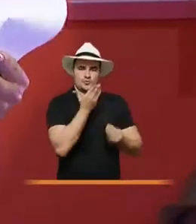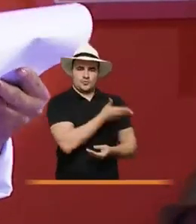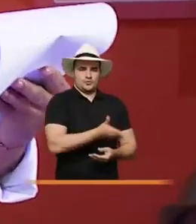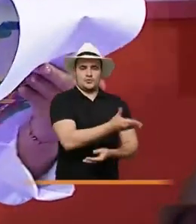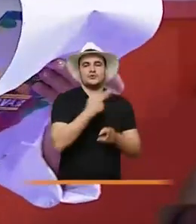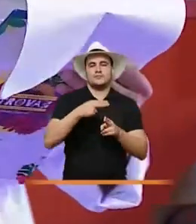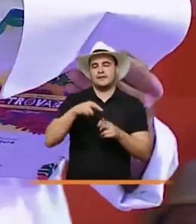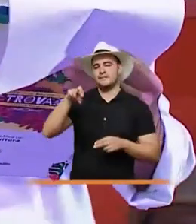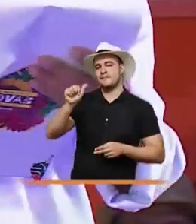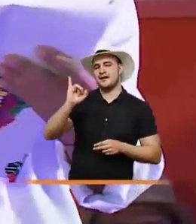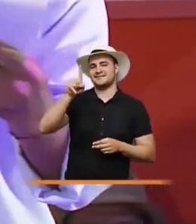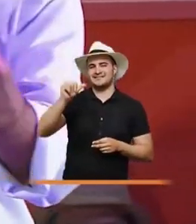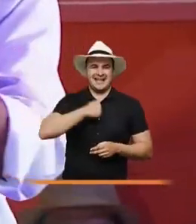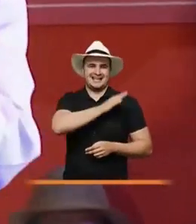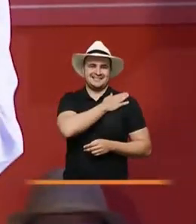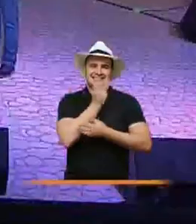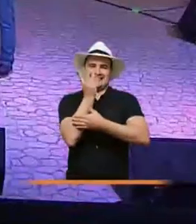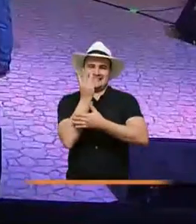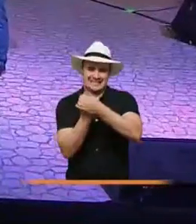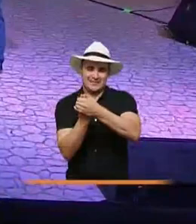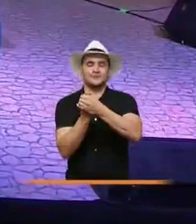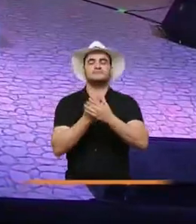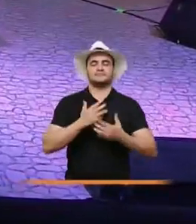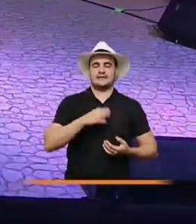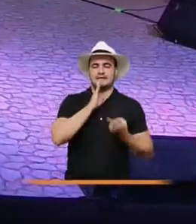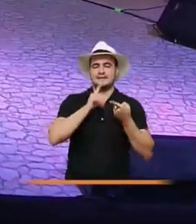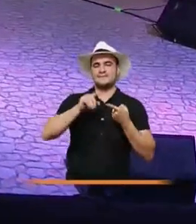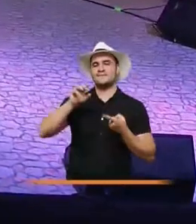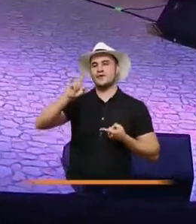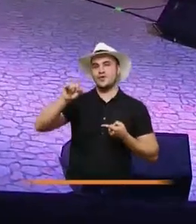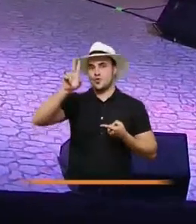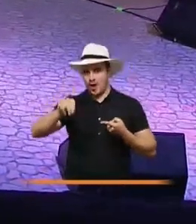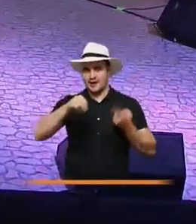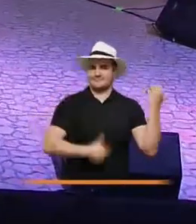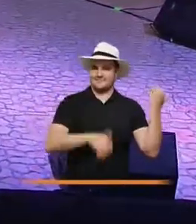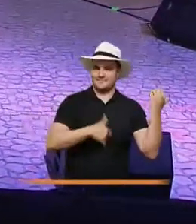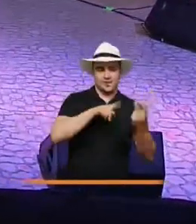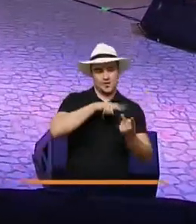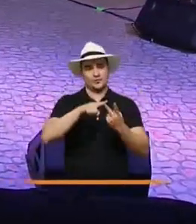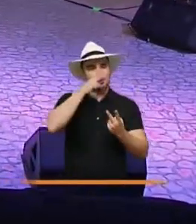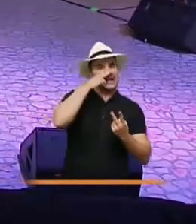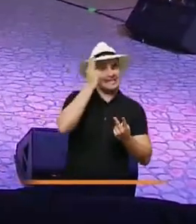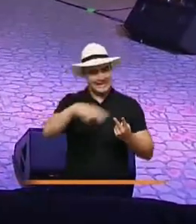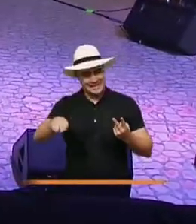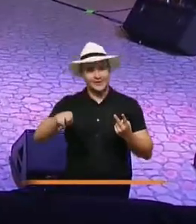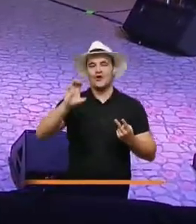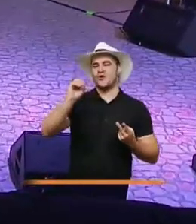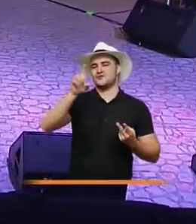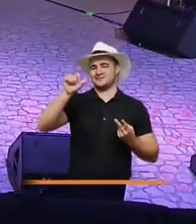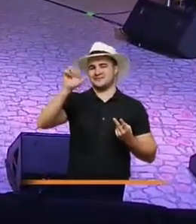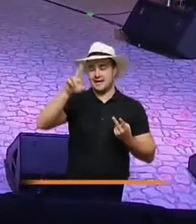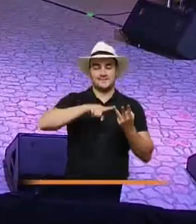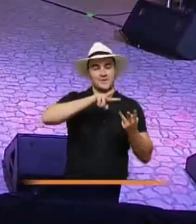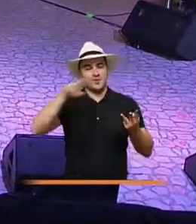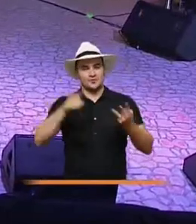paisas trío integrada por el maestro juan manuel cuenca en el tiple por su hijo óscar cuenca en el bajo